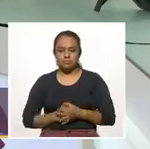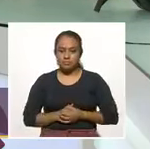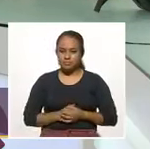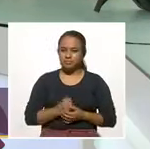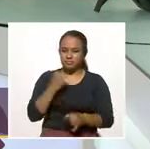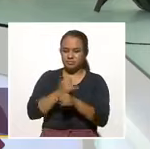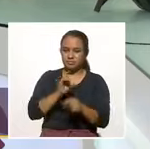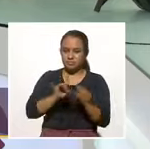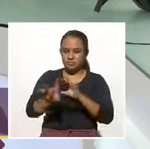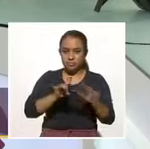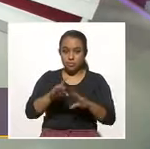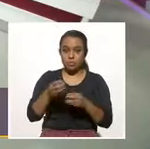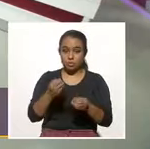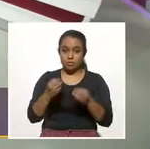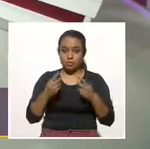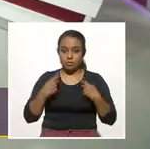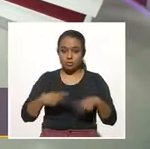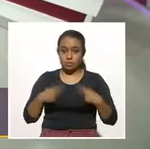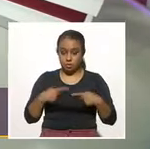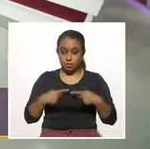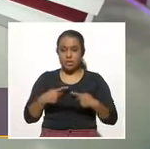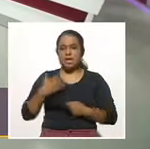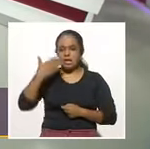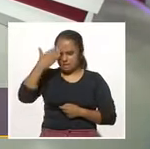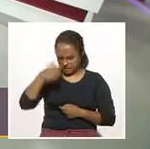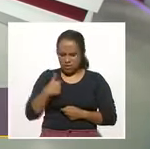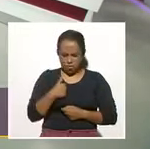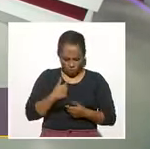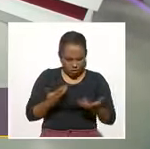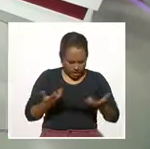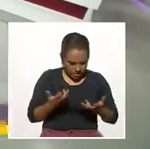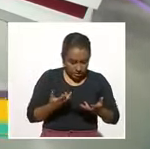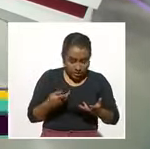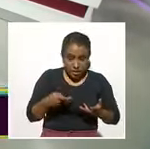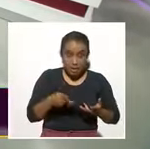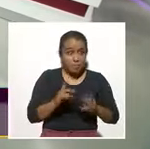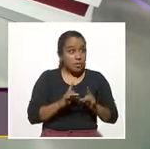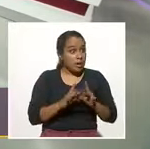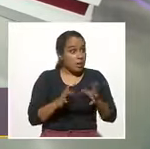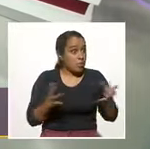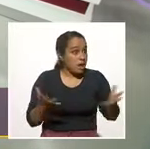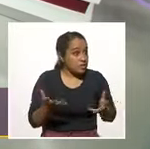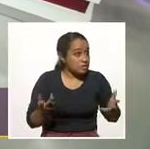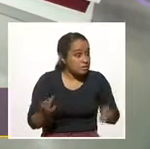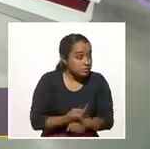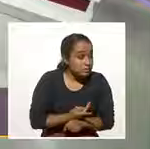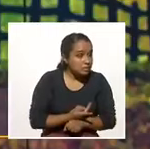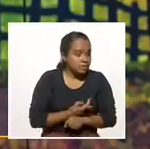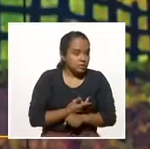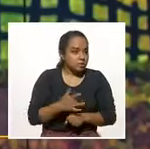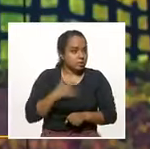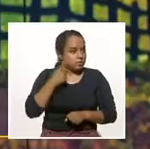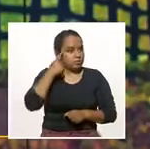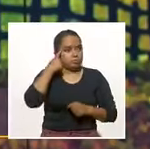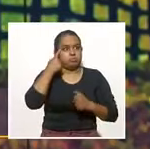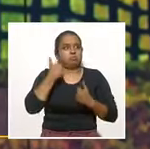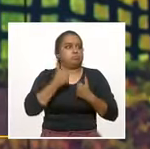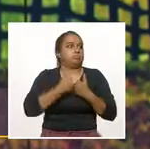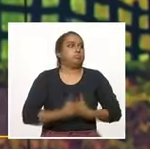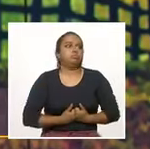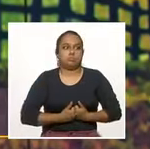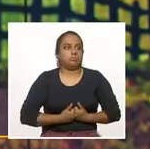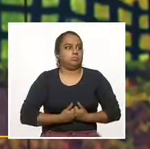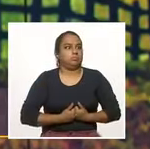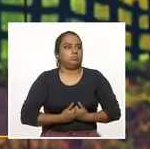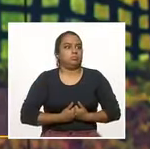nuestras redes nos han dicho, o sea, que muchas personas en teoría saben lo que deben hacer, pero en el momento la presión y el miedo nos paraliza. Y ahí es donde